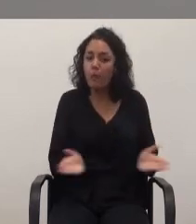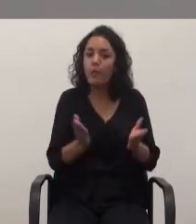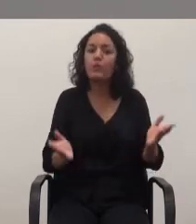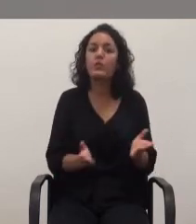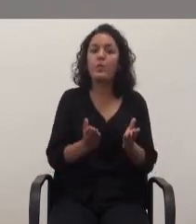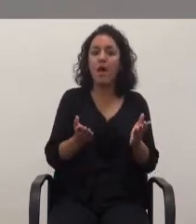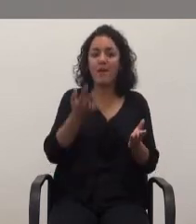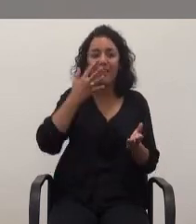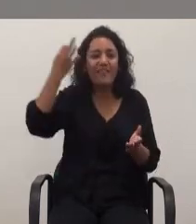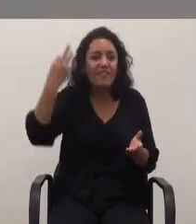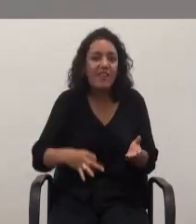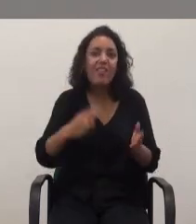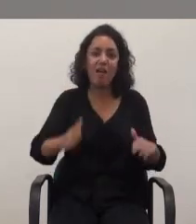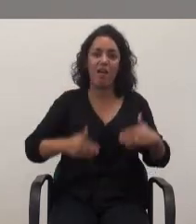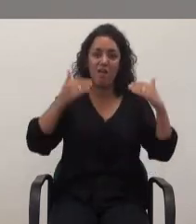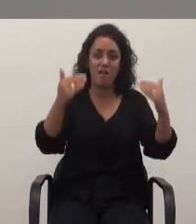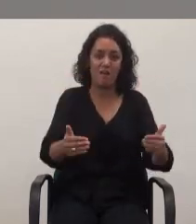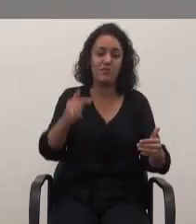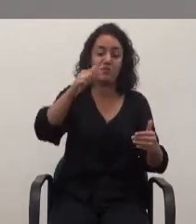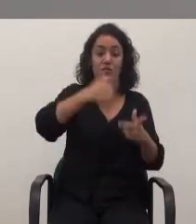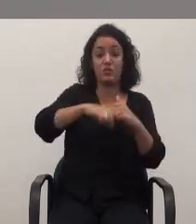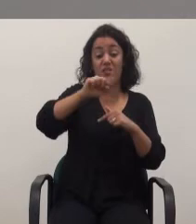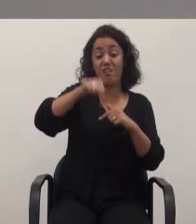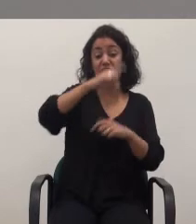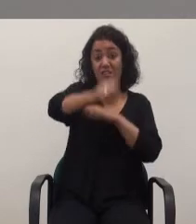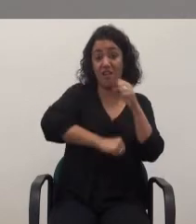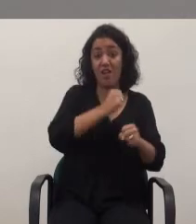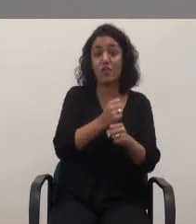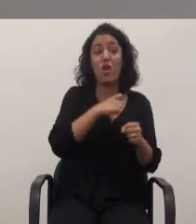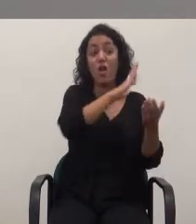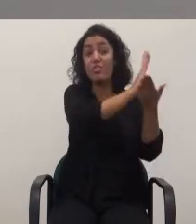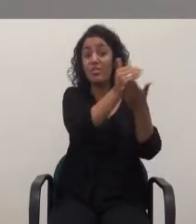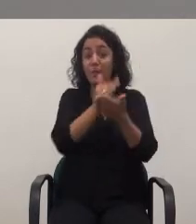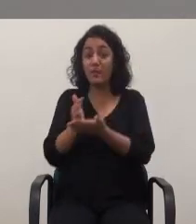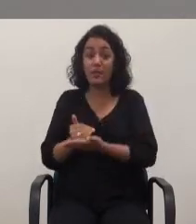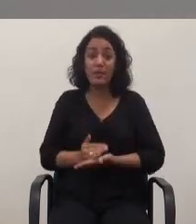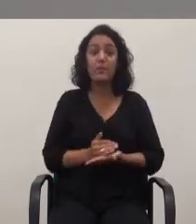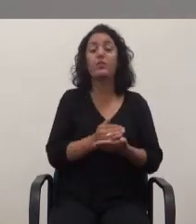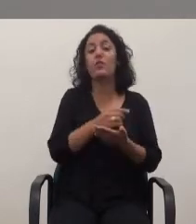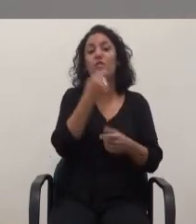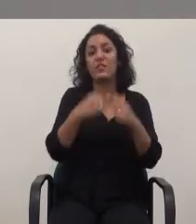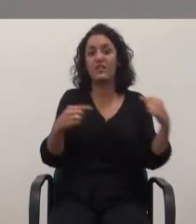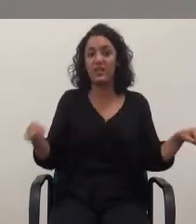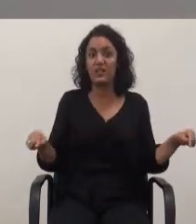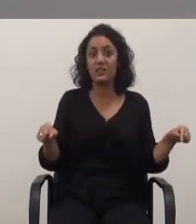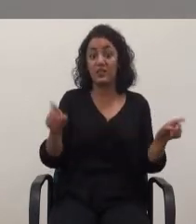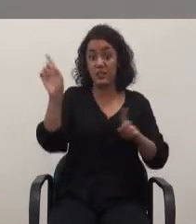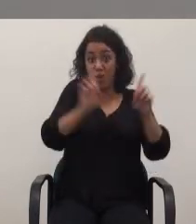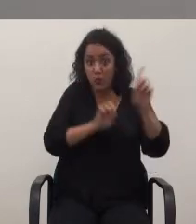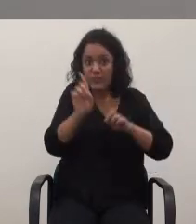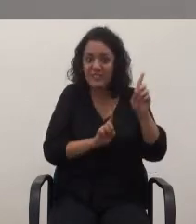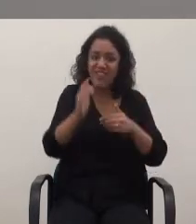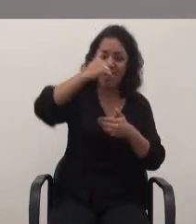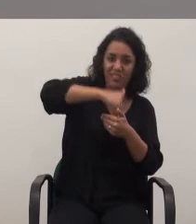tengan que ver con lo que en este año va a tener que estar pasando en los departamentos académicos, específicamente llamados a efectividad, que en el ISEF siguen